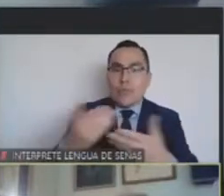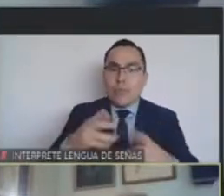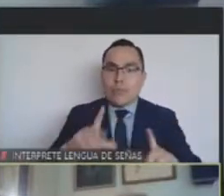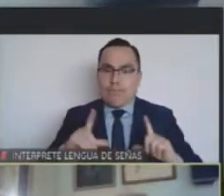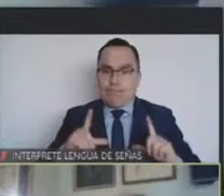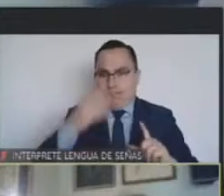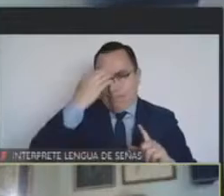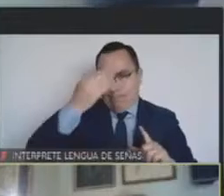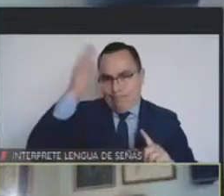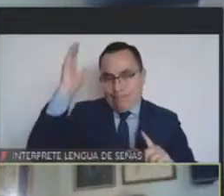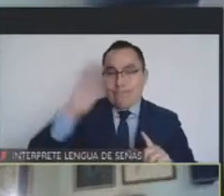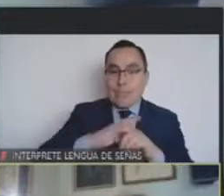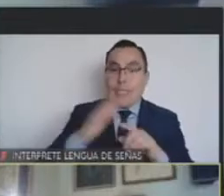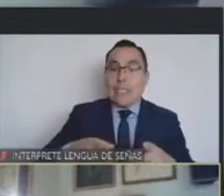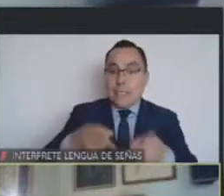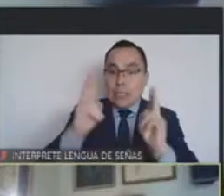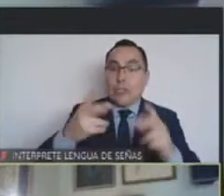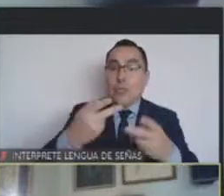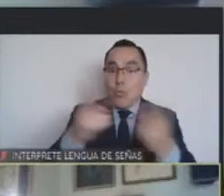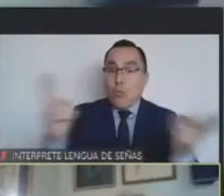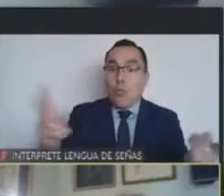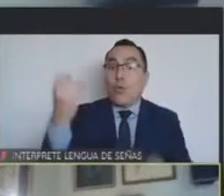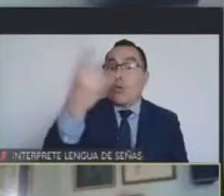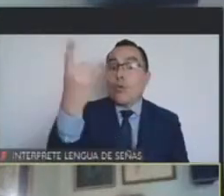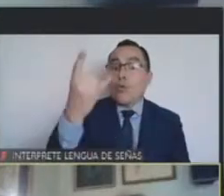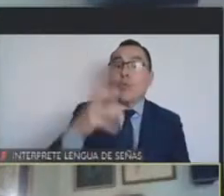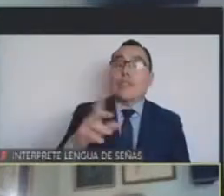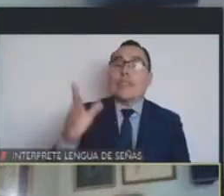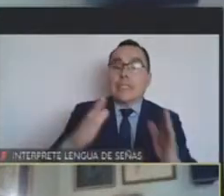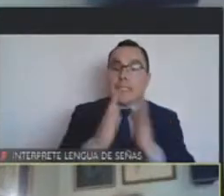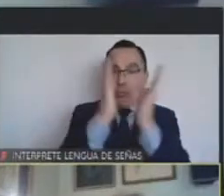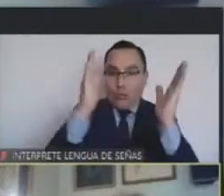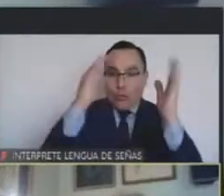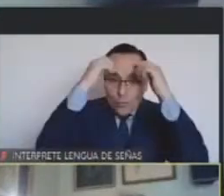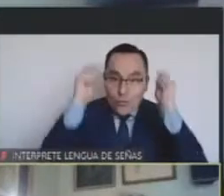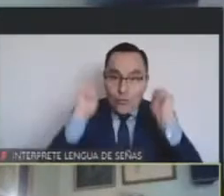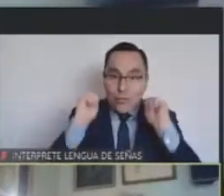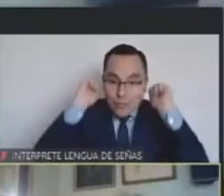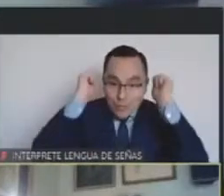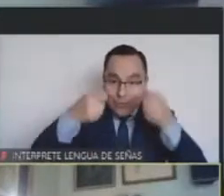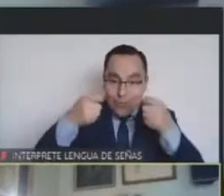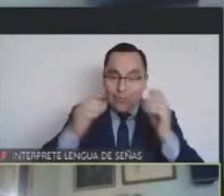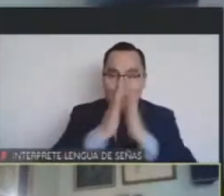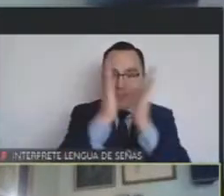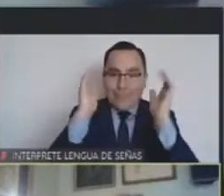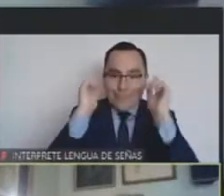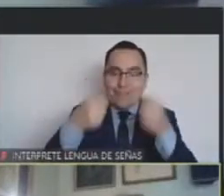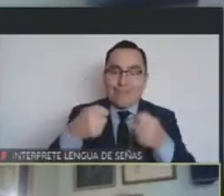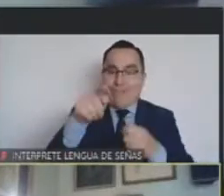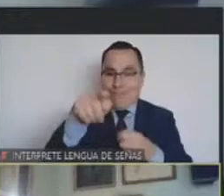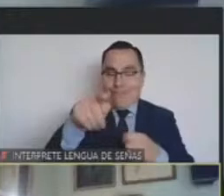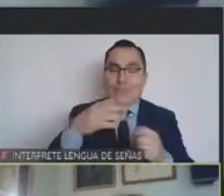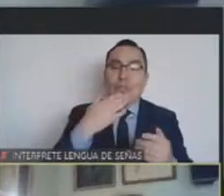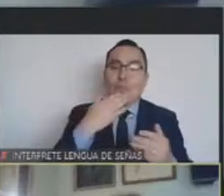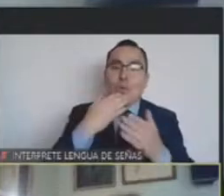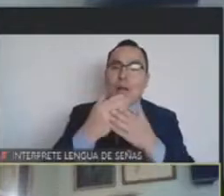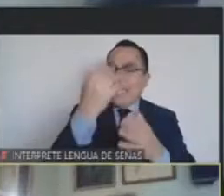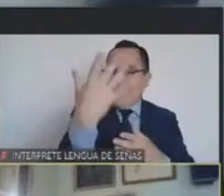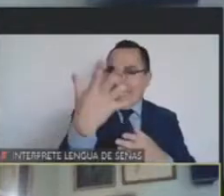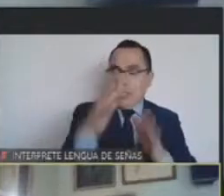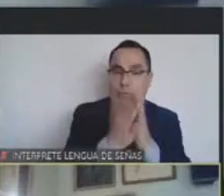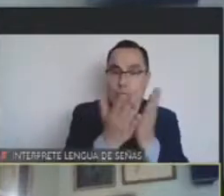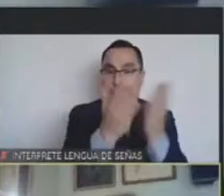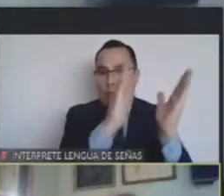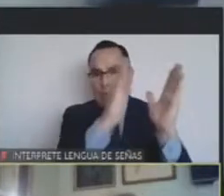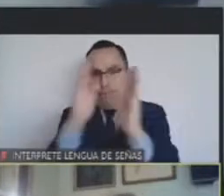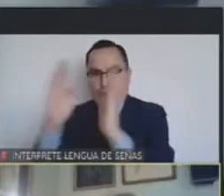Público de la Universidad Santo Tomás. Cuenta con más de 5 libros de su